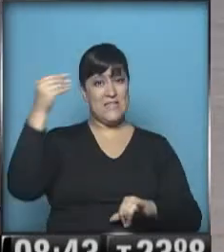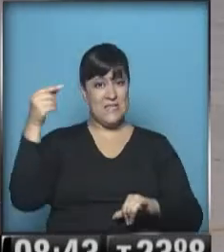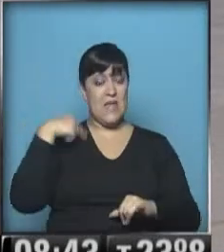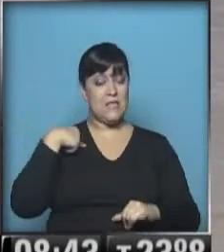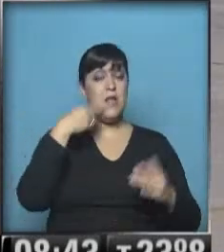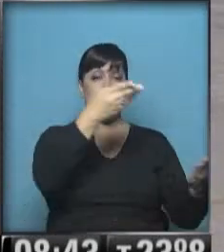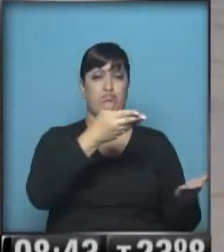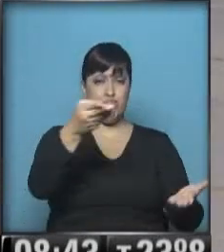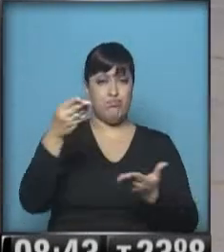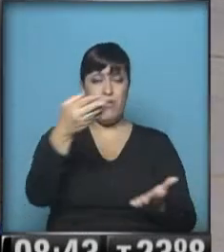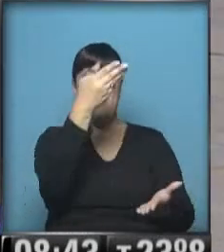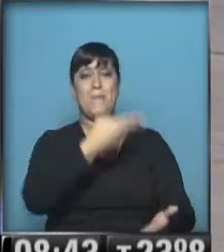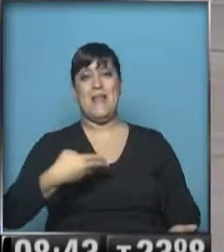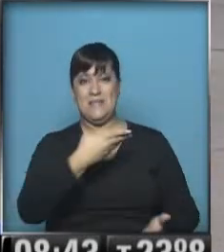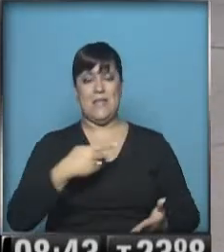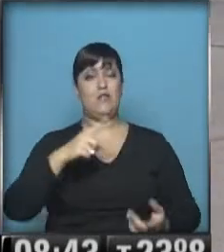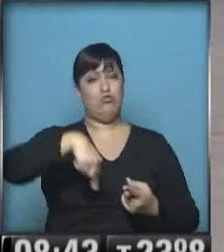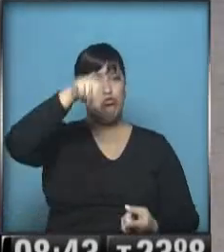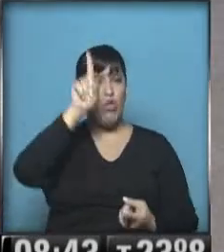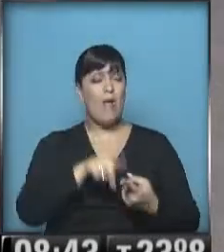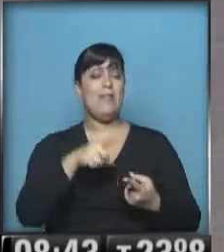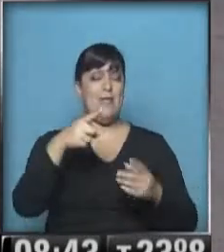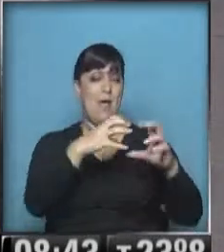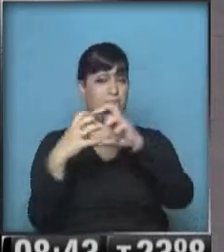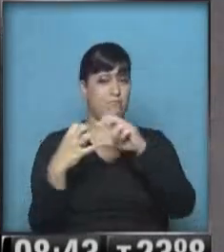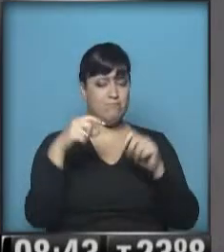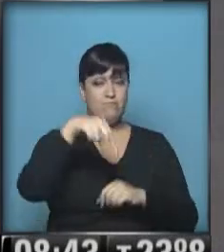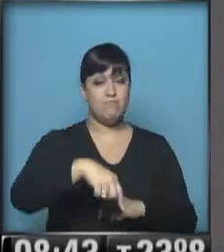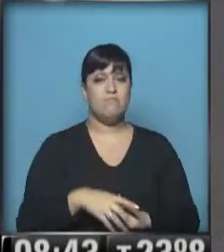mandatarios que van a participar durante todo el día. Gracias, Daniel. Más adelante volvemos entonces con vos.